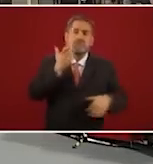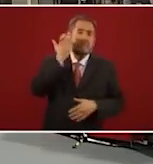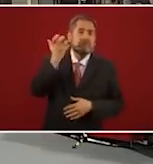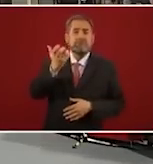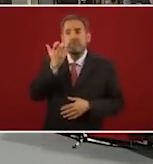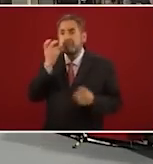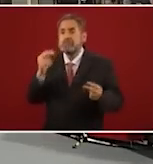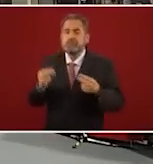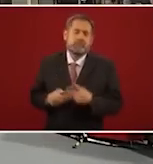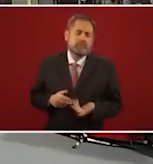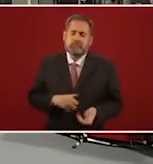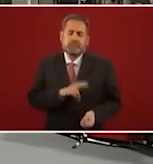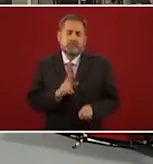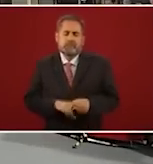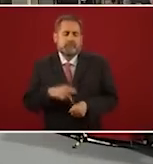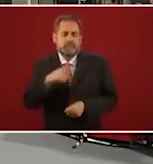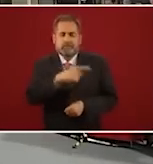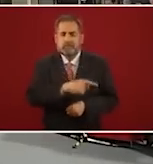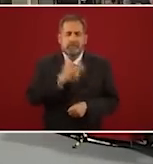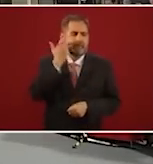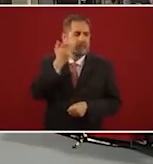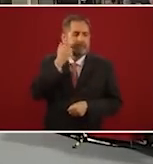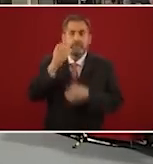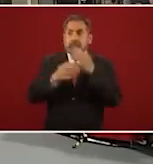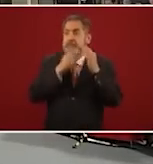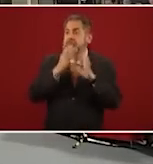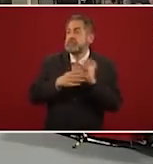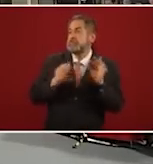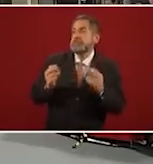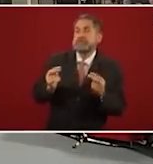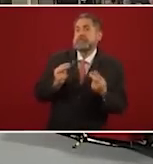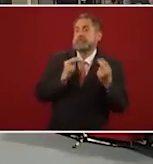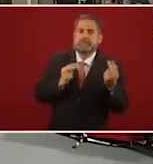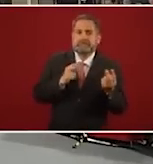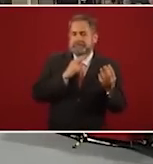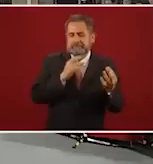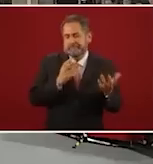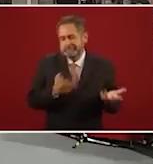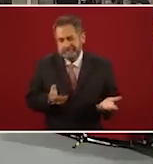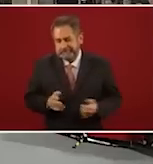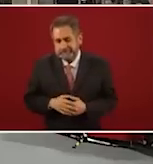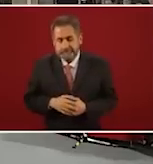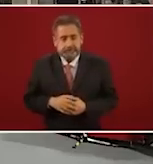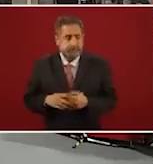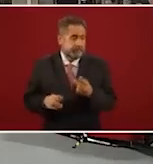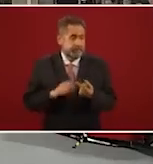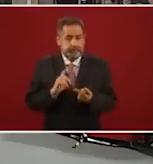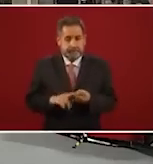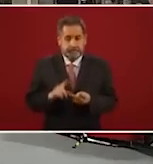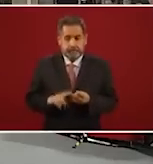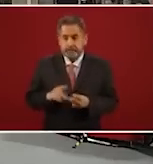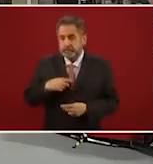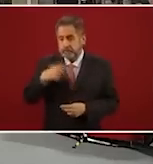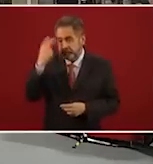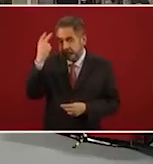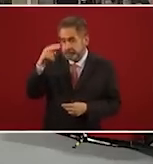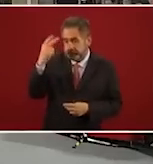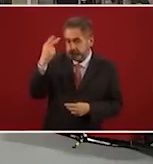O sea, primero, porque es noticia. ¿Sí? Segundo, porque en México,